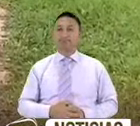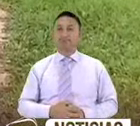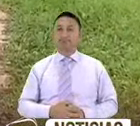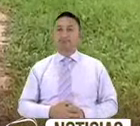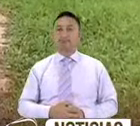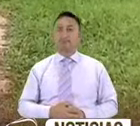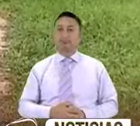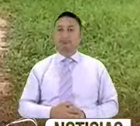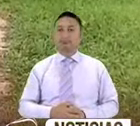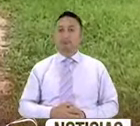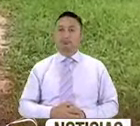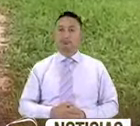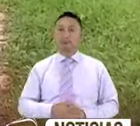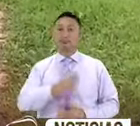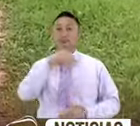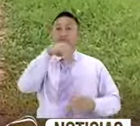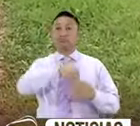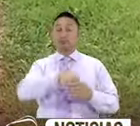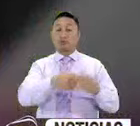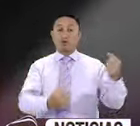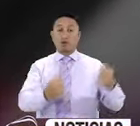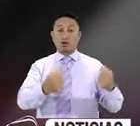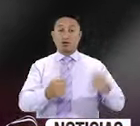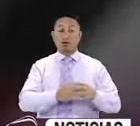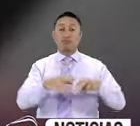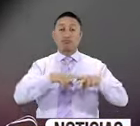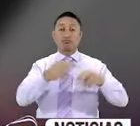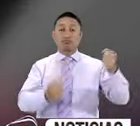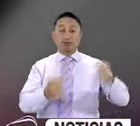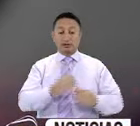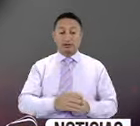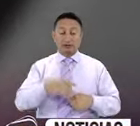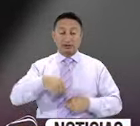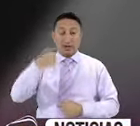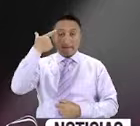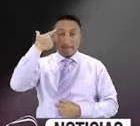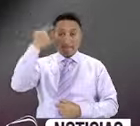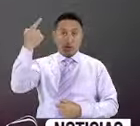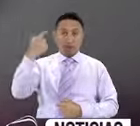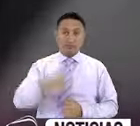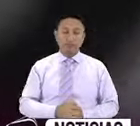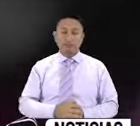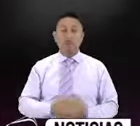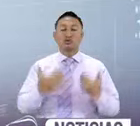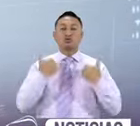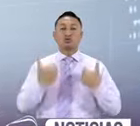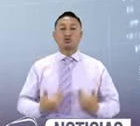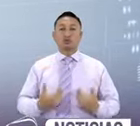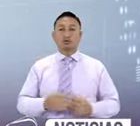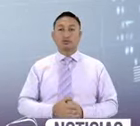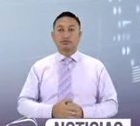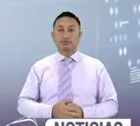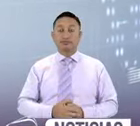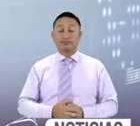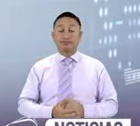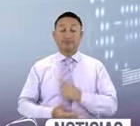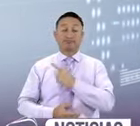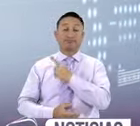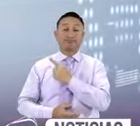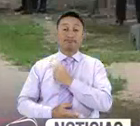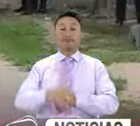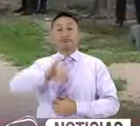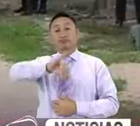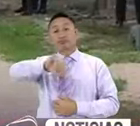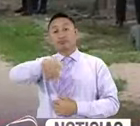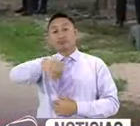Al interior de este vehículo tipo taxi y con disparos a la cabeza, así quedó el cuerpo sin vida de Jimmy Lenín Rueda Aponte, el cual